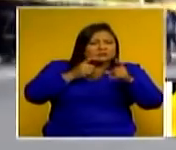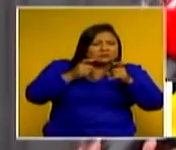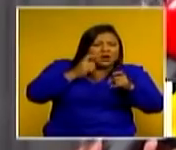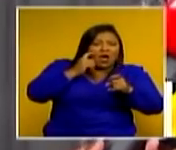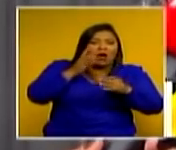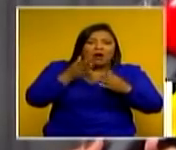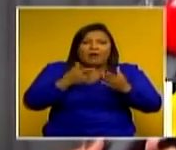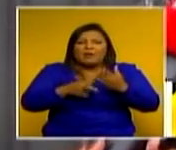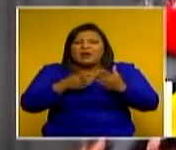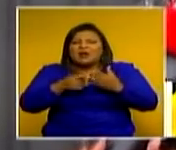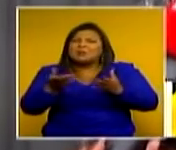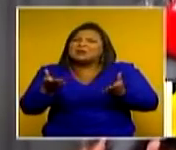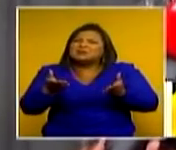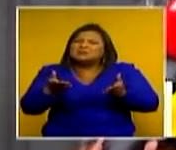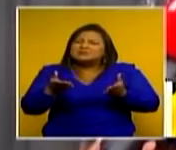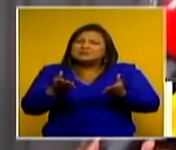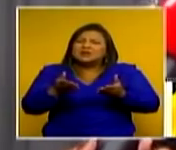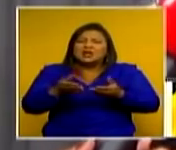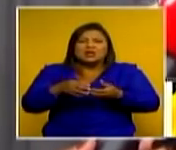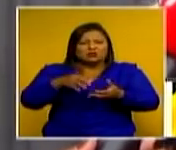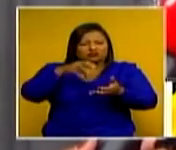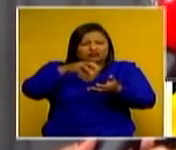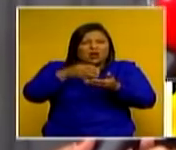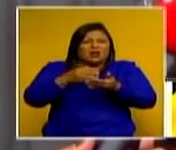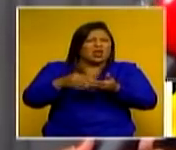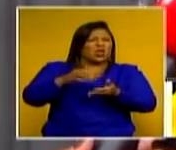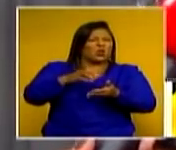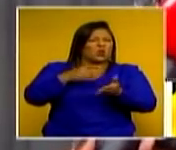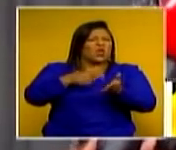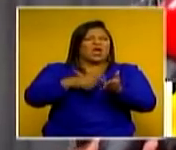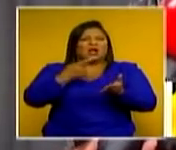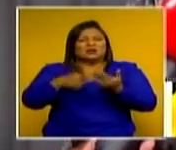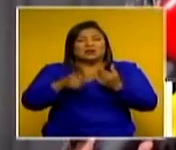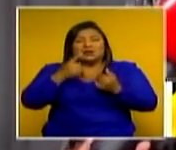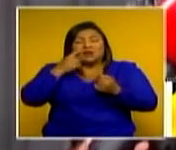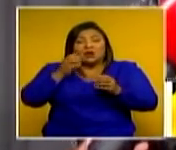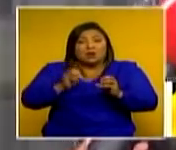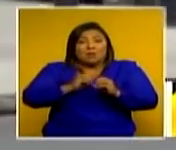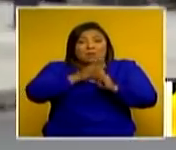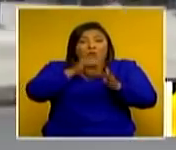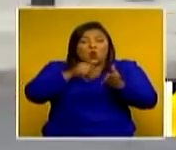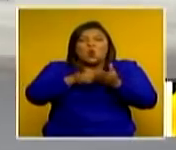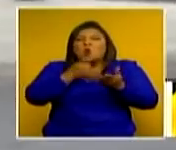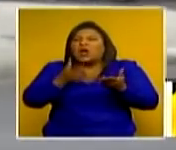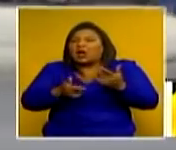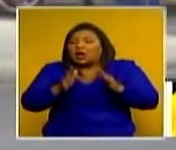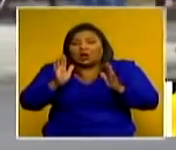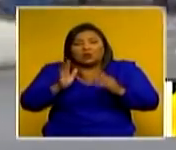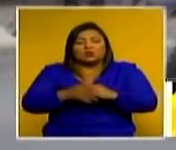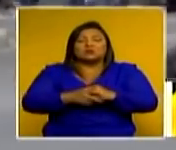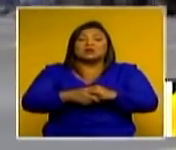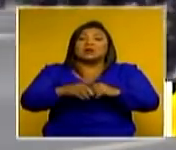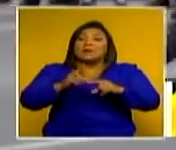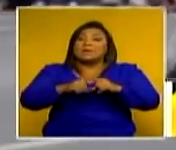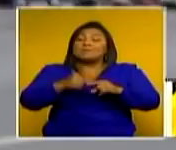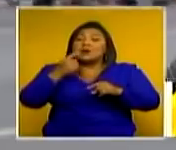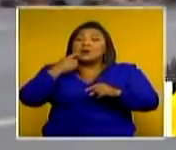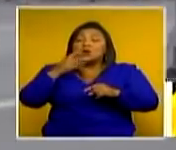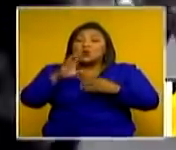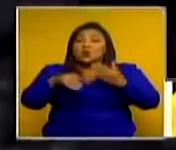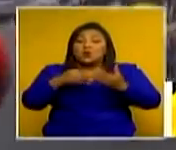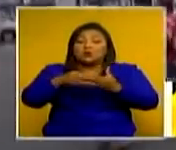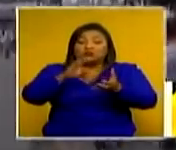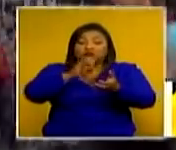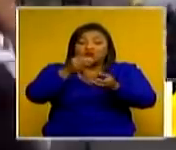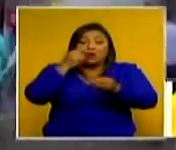pues un artefacto sospechoso no se puede determinar si un explosivo no tras la alerta del supuesto artefacto explosivo